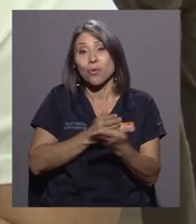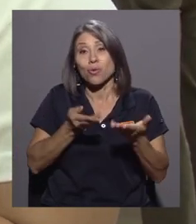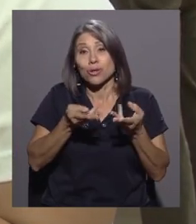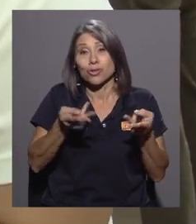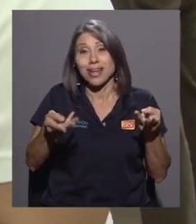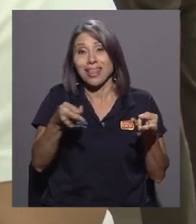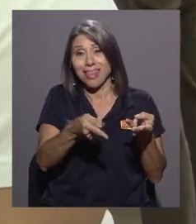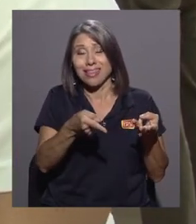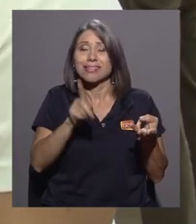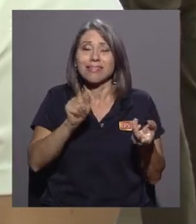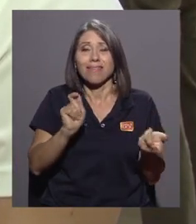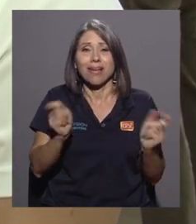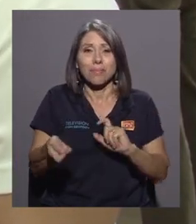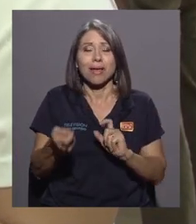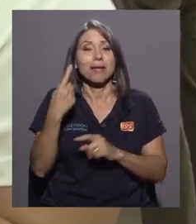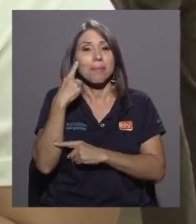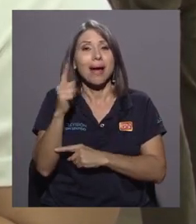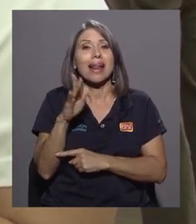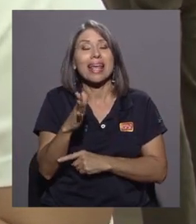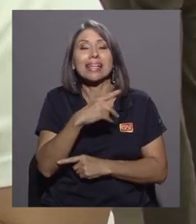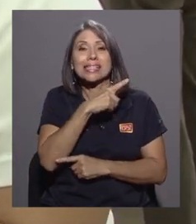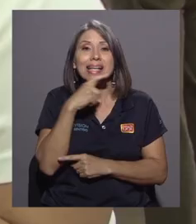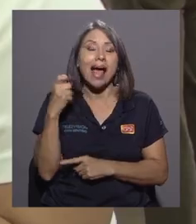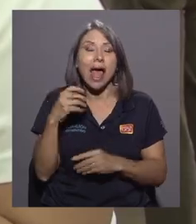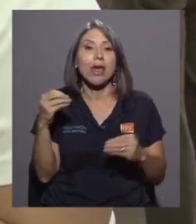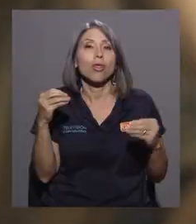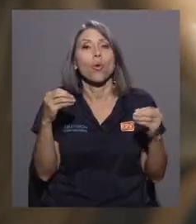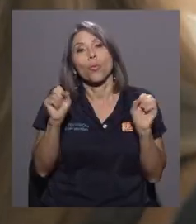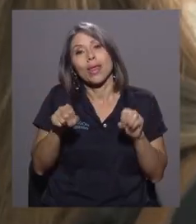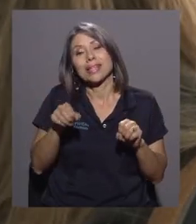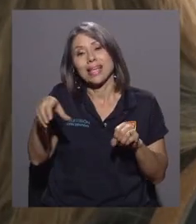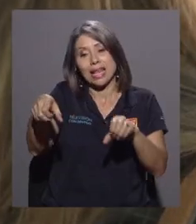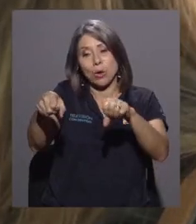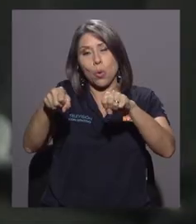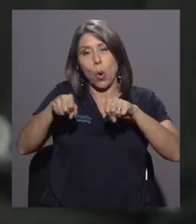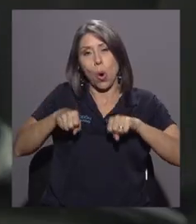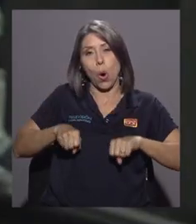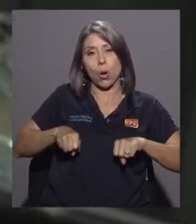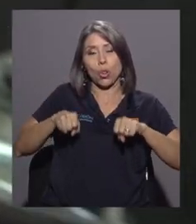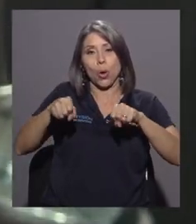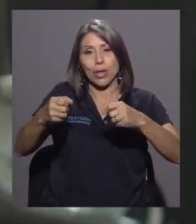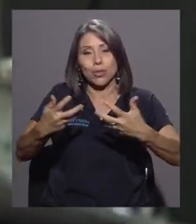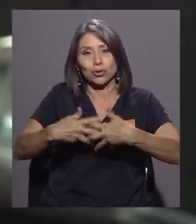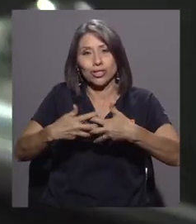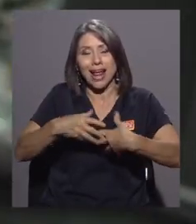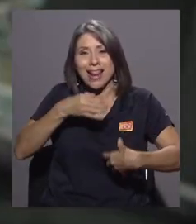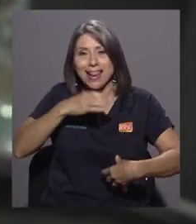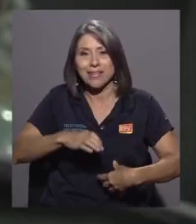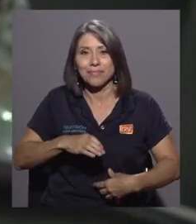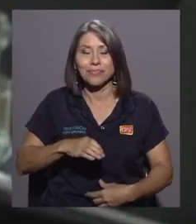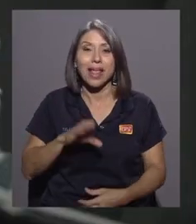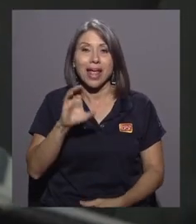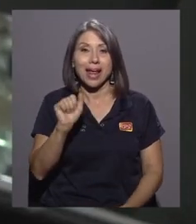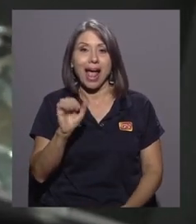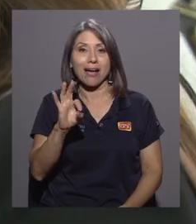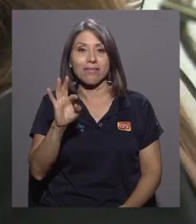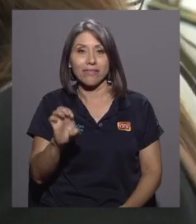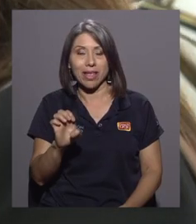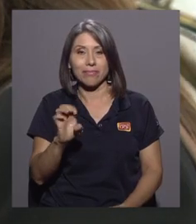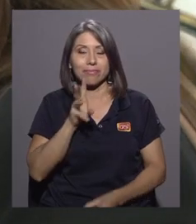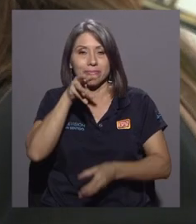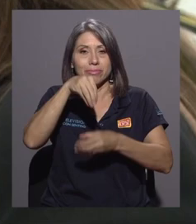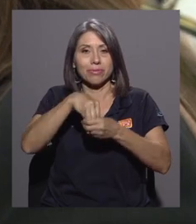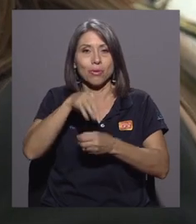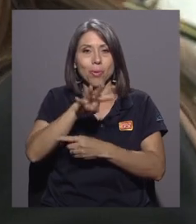ingredientes, para que su secado fuera en horno industrial. Café formó parte de los 44